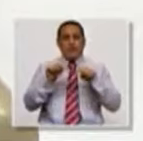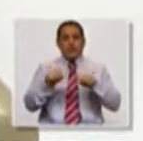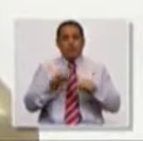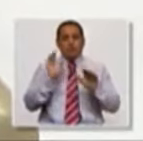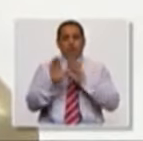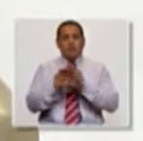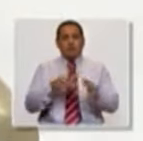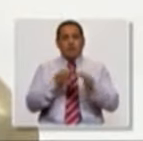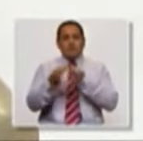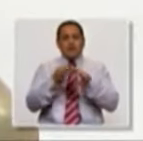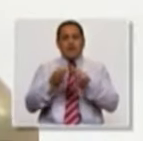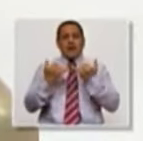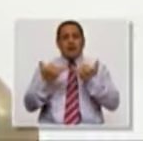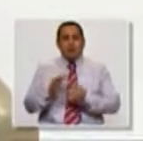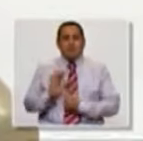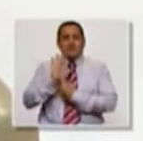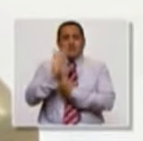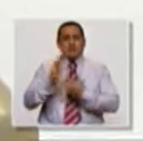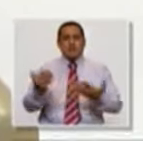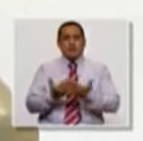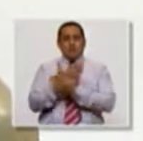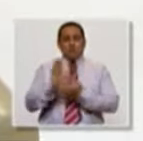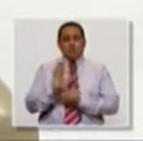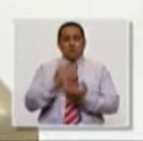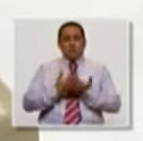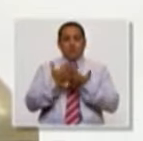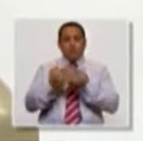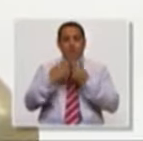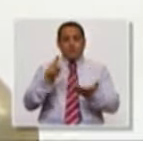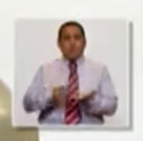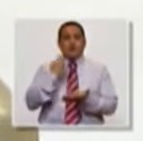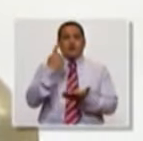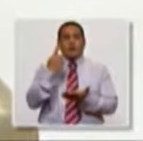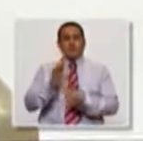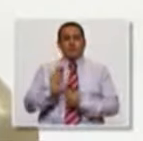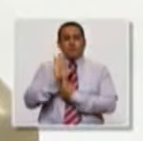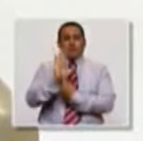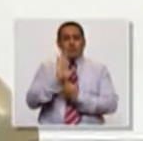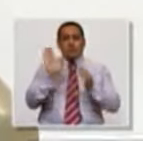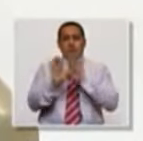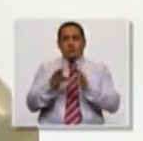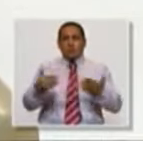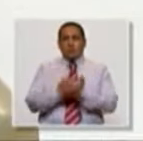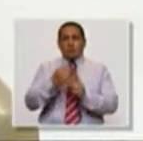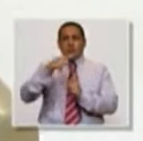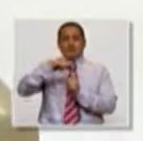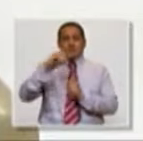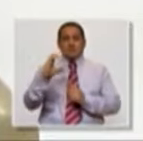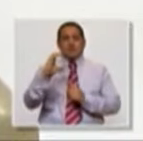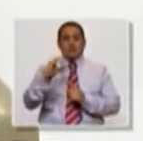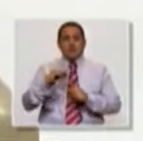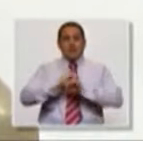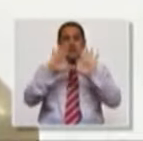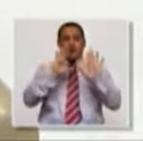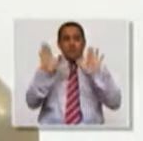que plantea este nuevo precedente, que por cierto es el primer precedente de este nuevo Tribunal Constitucional, ¿no? Claro,